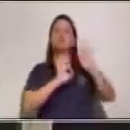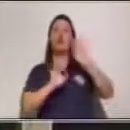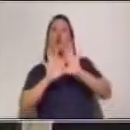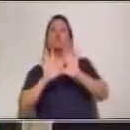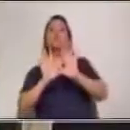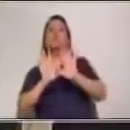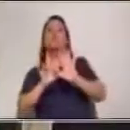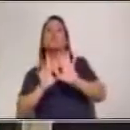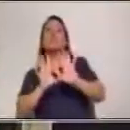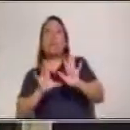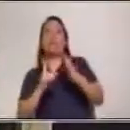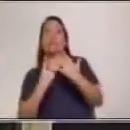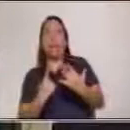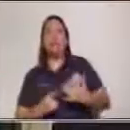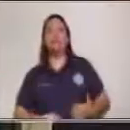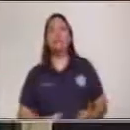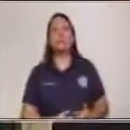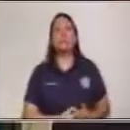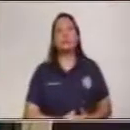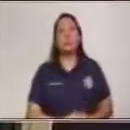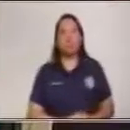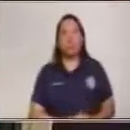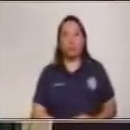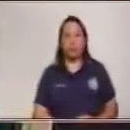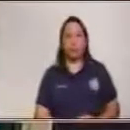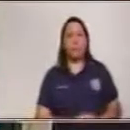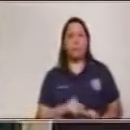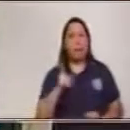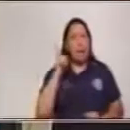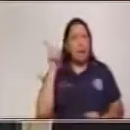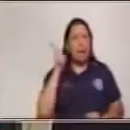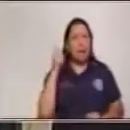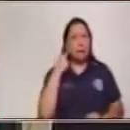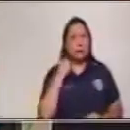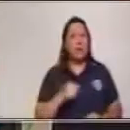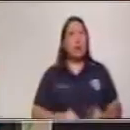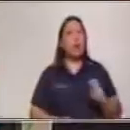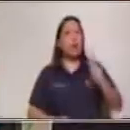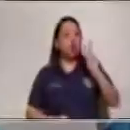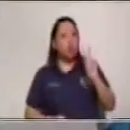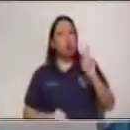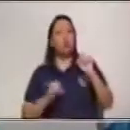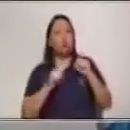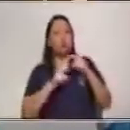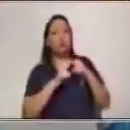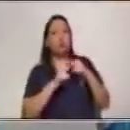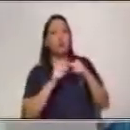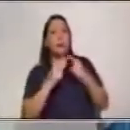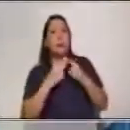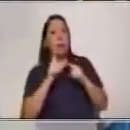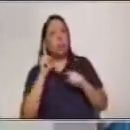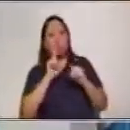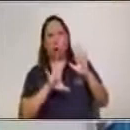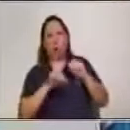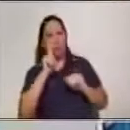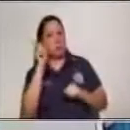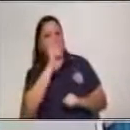tenemos de este lado. En este caso vemos que el 2 puede dividir al 16, pero no al